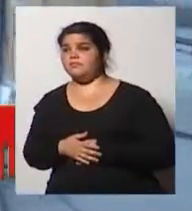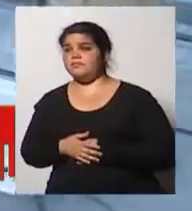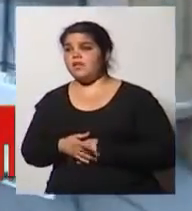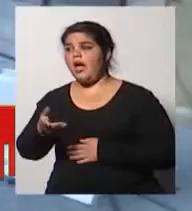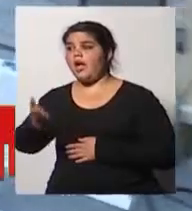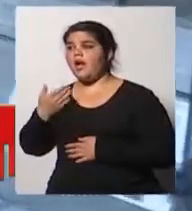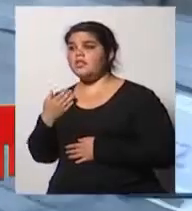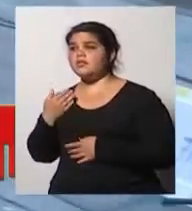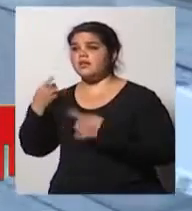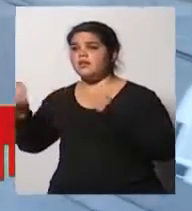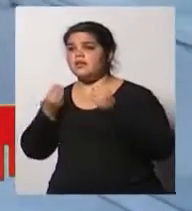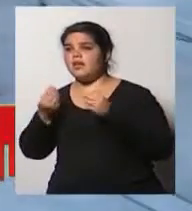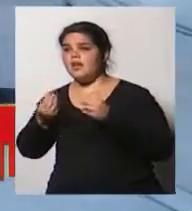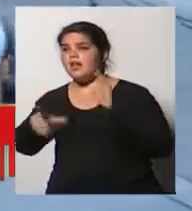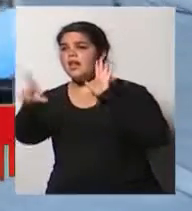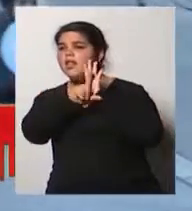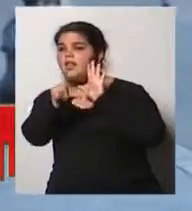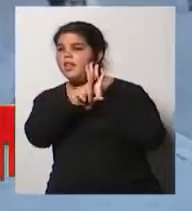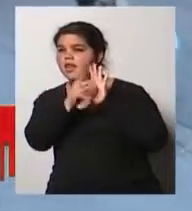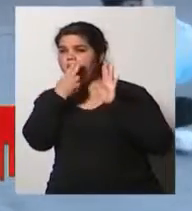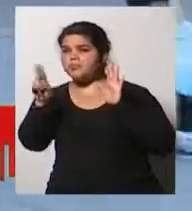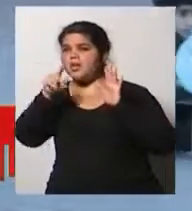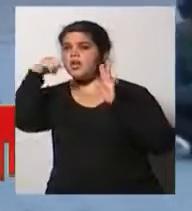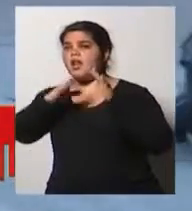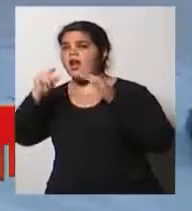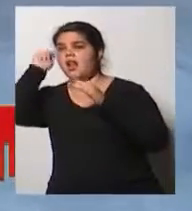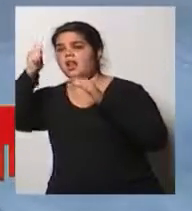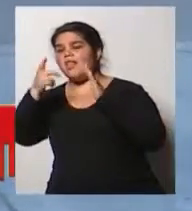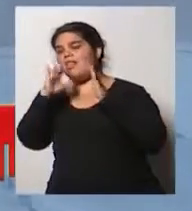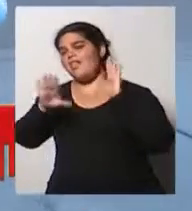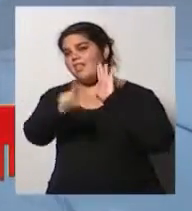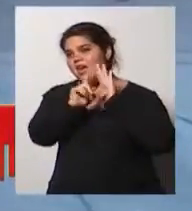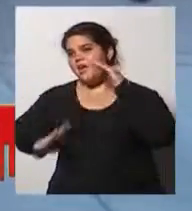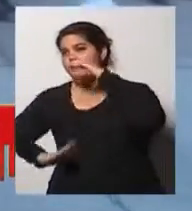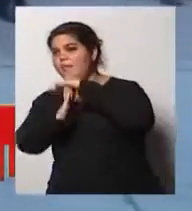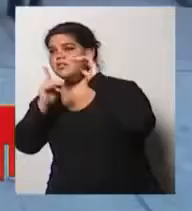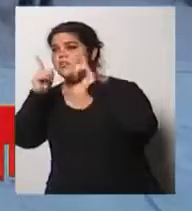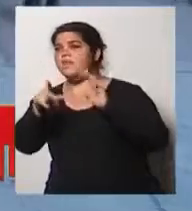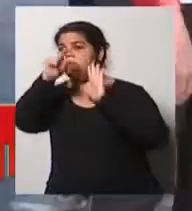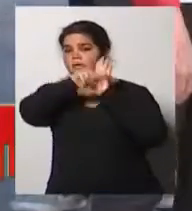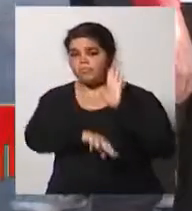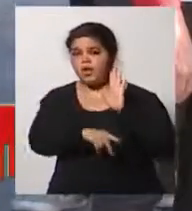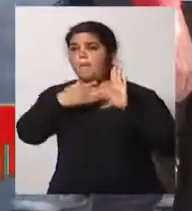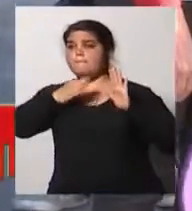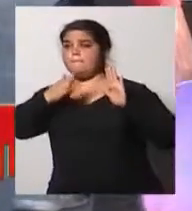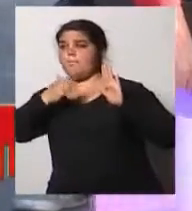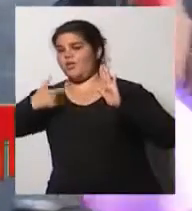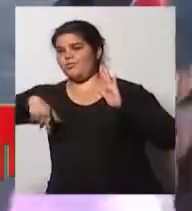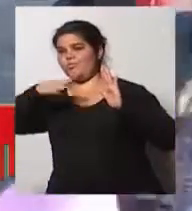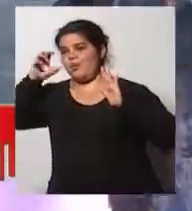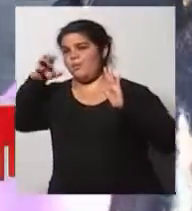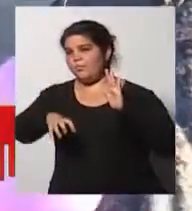prohíbe a una actividad legal, lícita, amparada por la Constitución Nacional con un código de fondo propio que la declara de